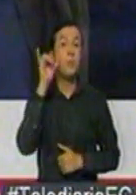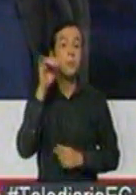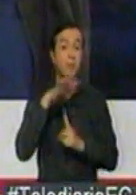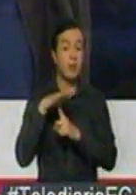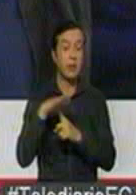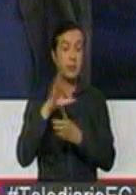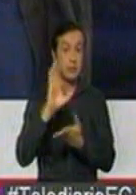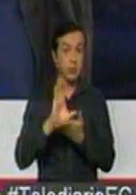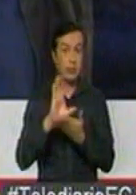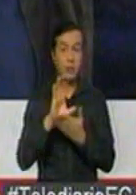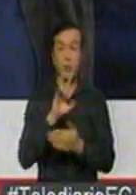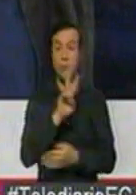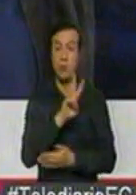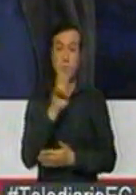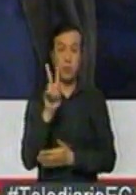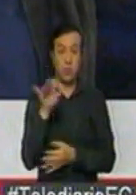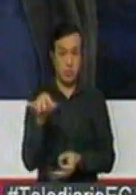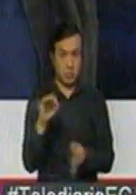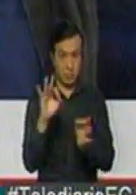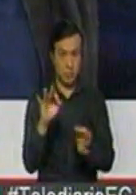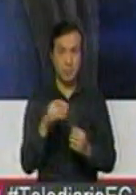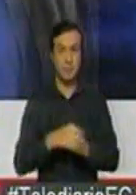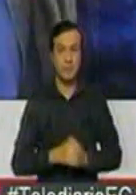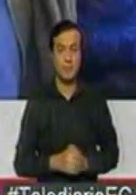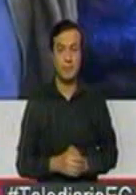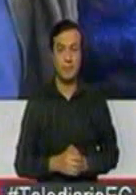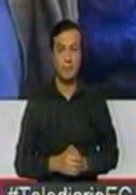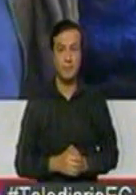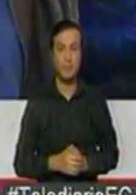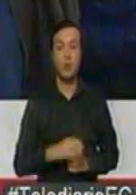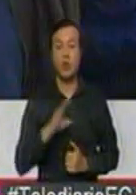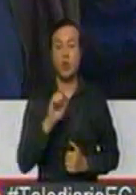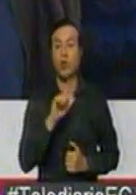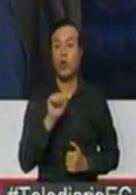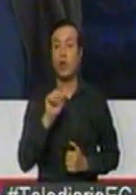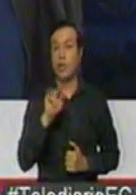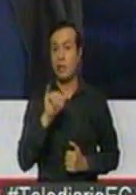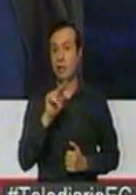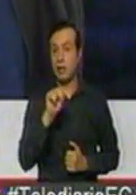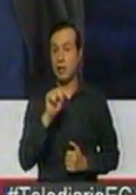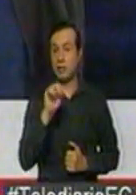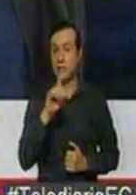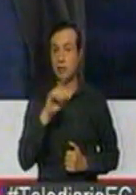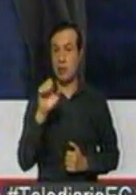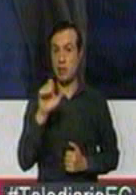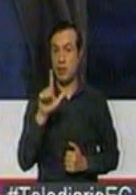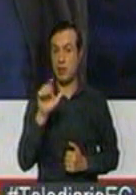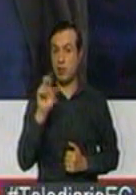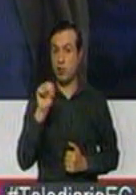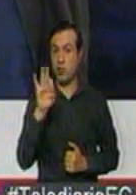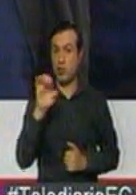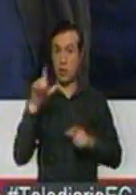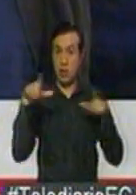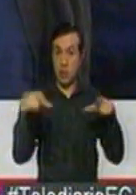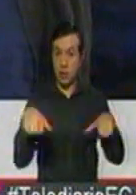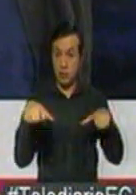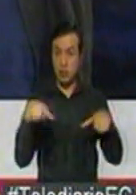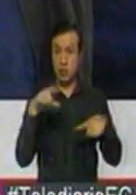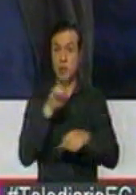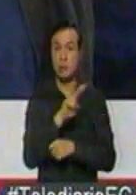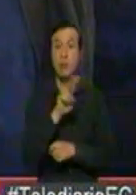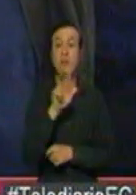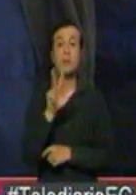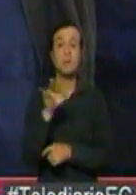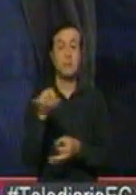Parque Central, el 22 de febrero. En Colinas del Norte, en las canchas de la Liga Barrial, el 23